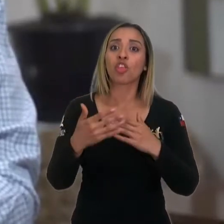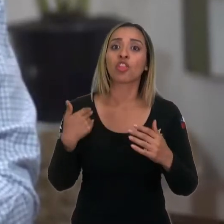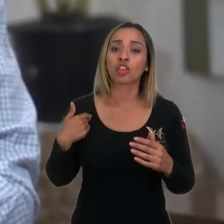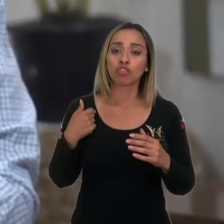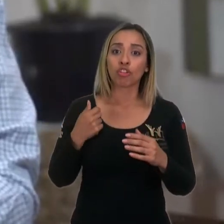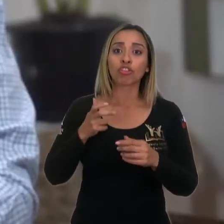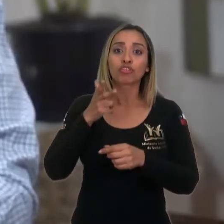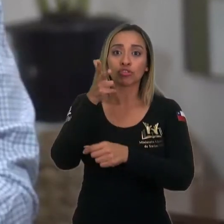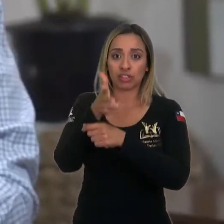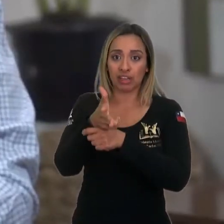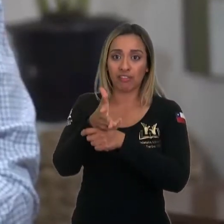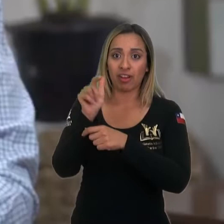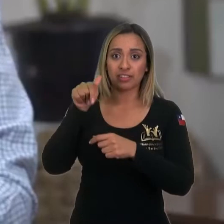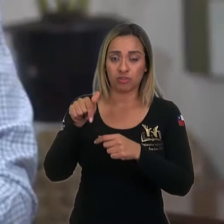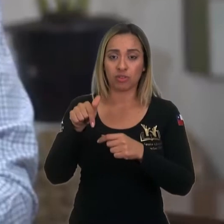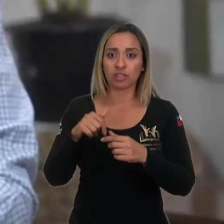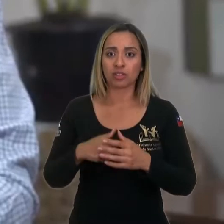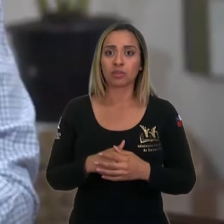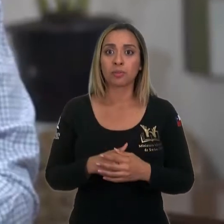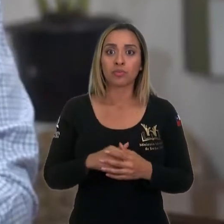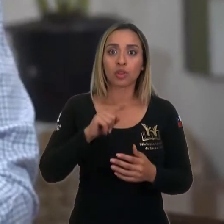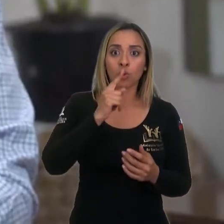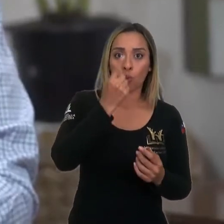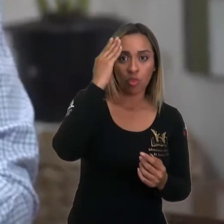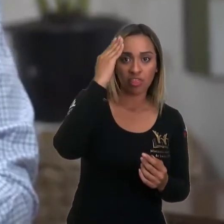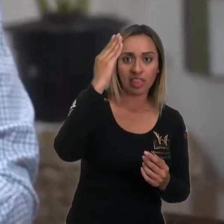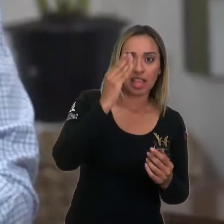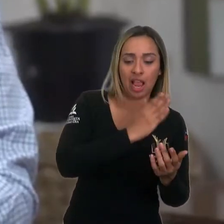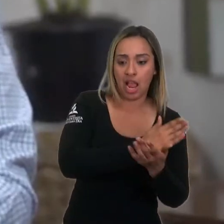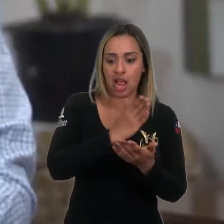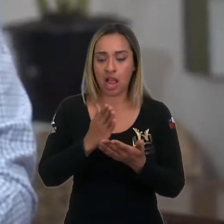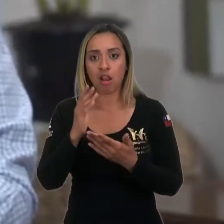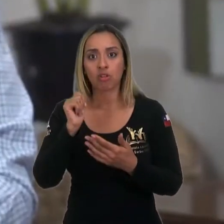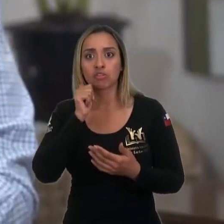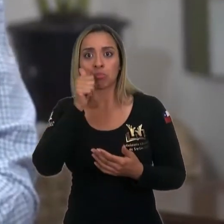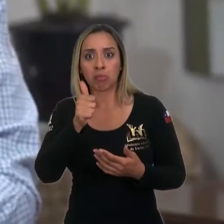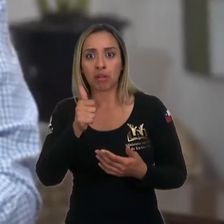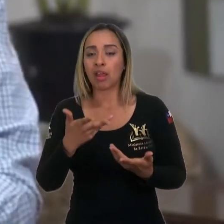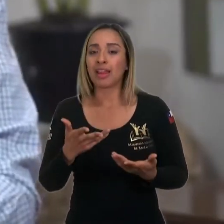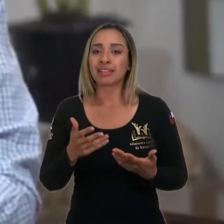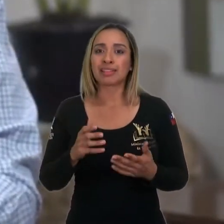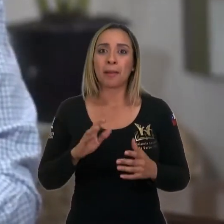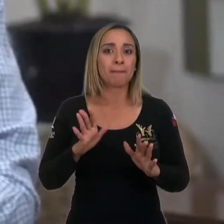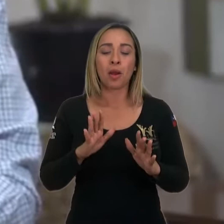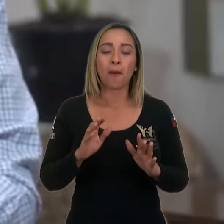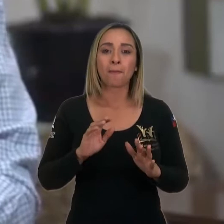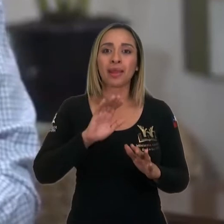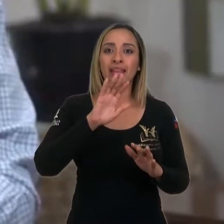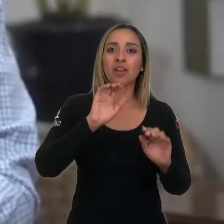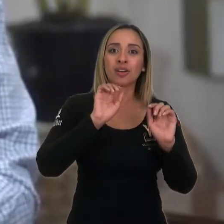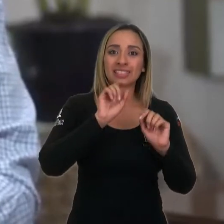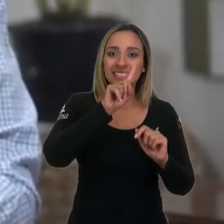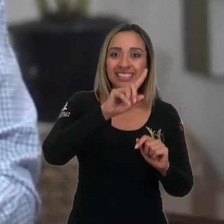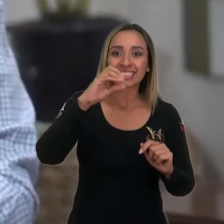grabando estos mensajes, de un día para otro hubo casi un 100% de aumento